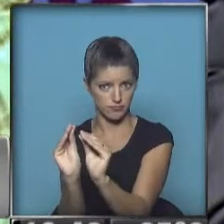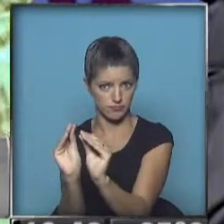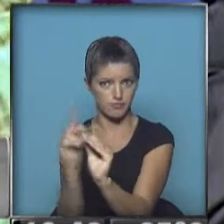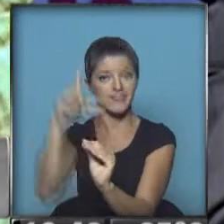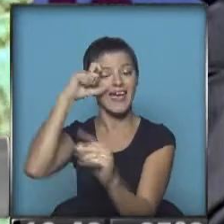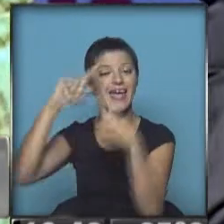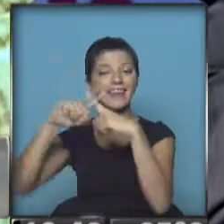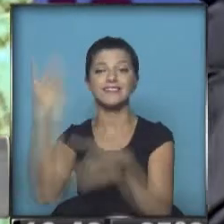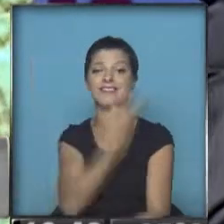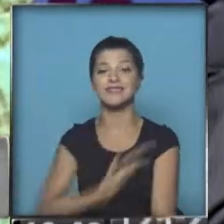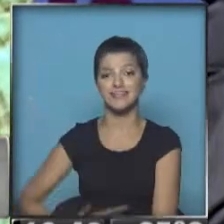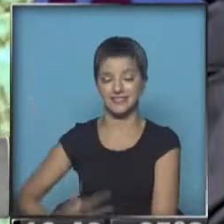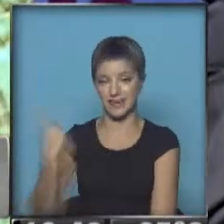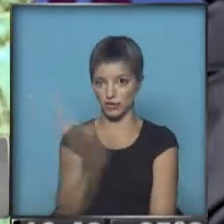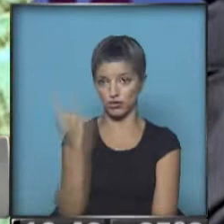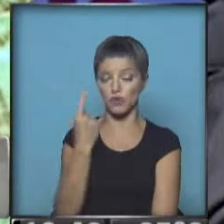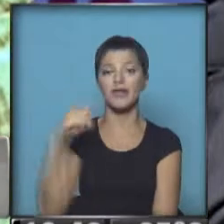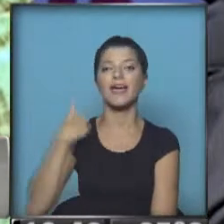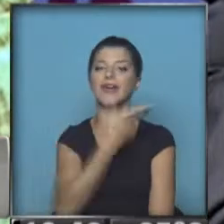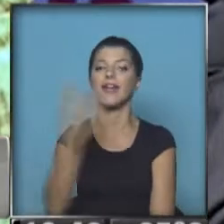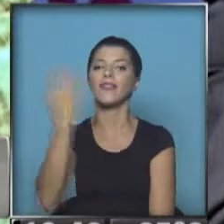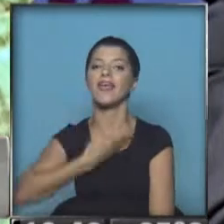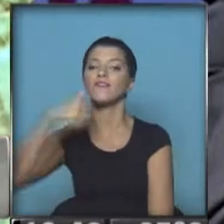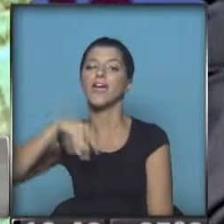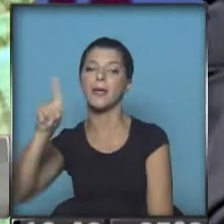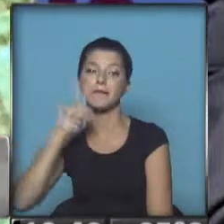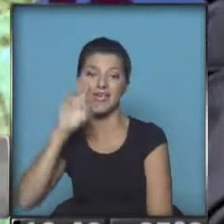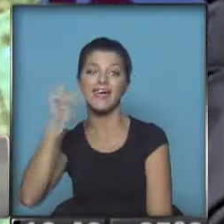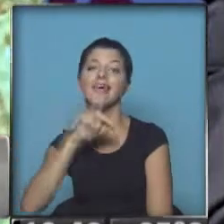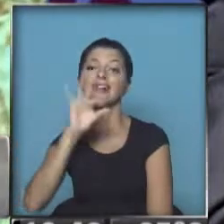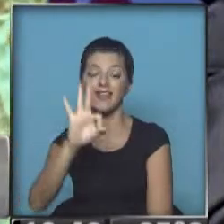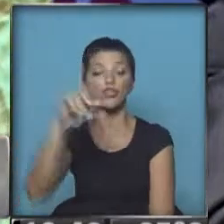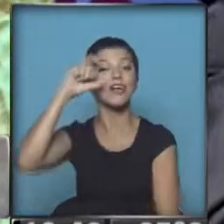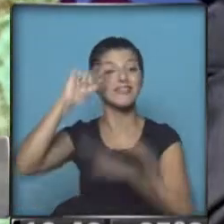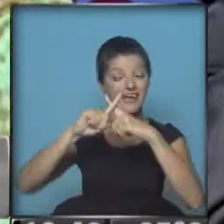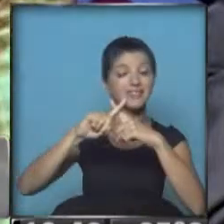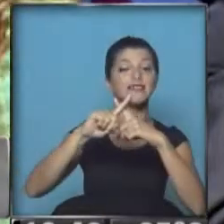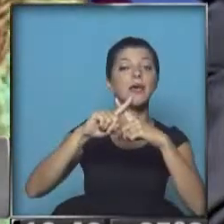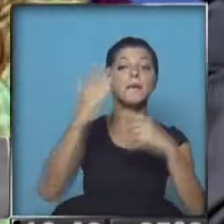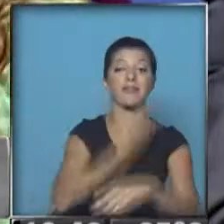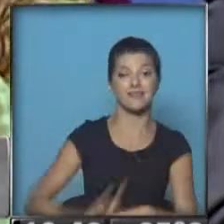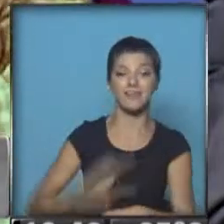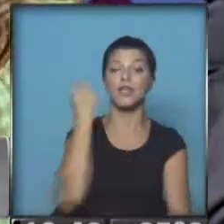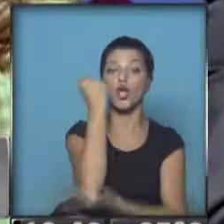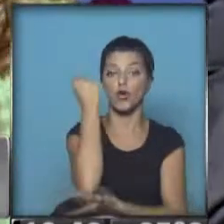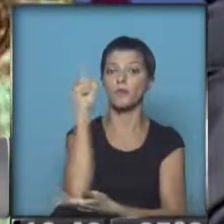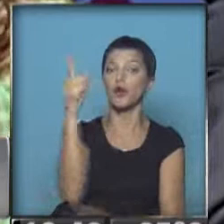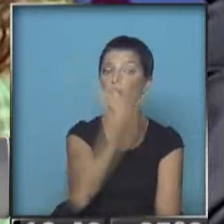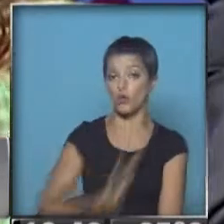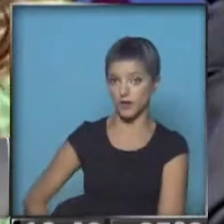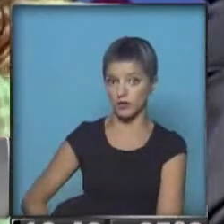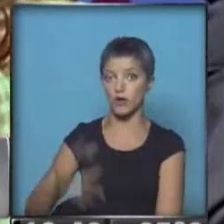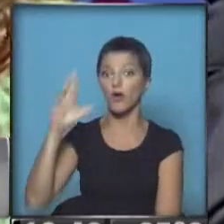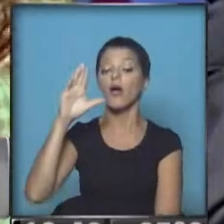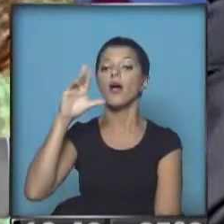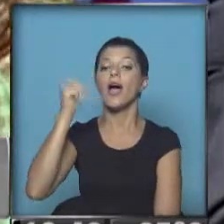el exdirector general del Fondo Monetario, Rodrigo Rato, y ex vicepresidente económico del gobierno de José